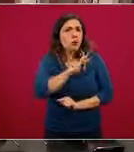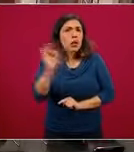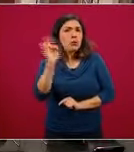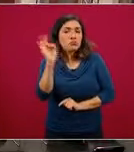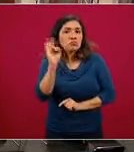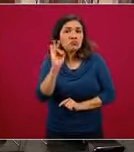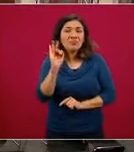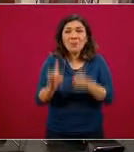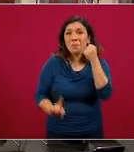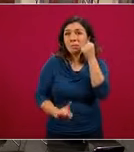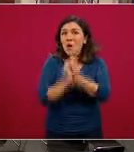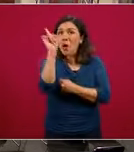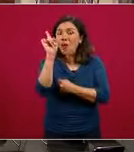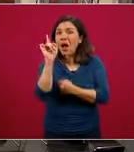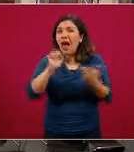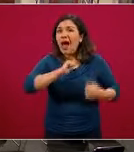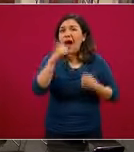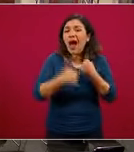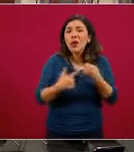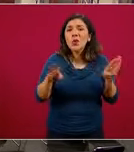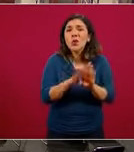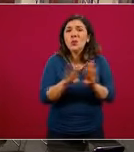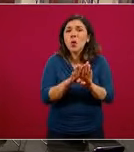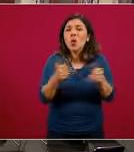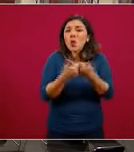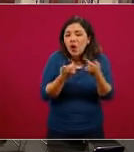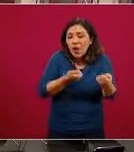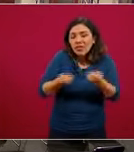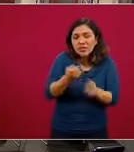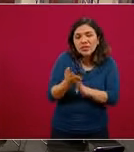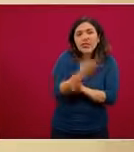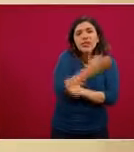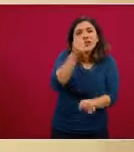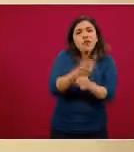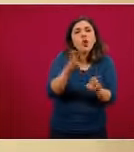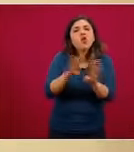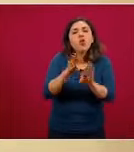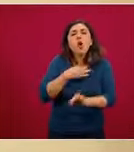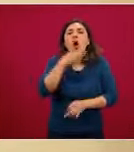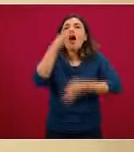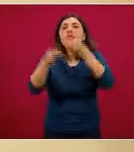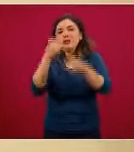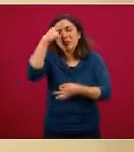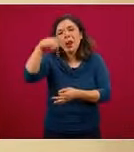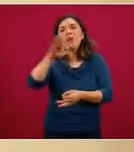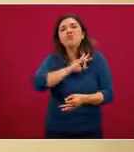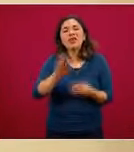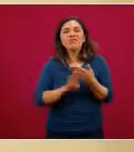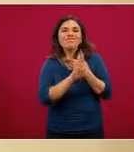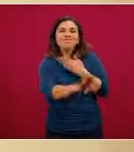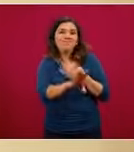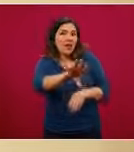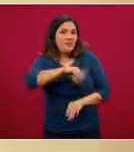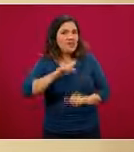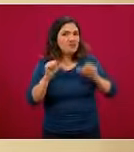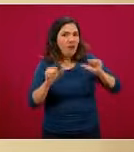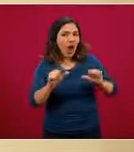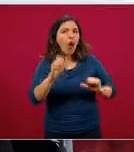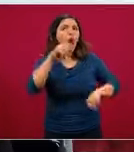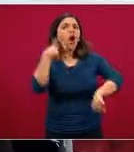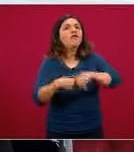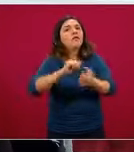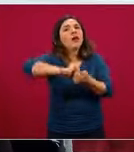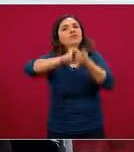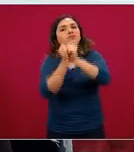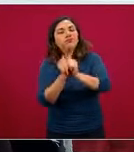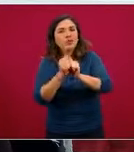momento afrontar a través de medidas preventivas el riesgo de infectarse y enfermarse